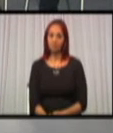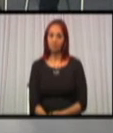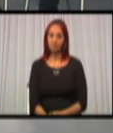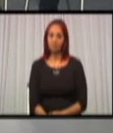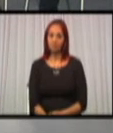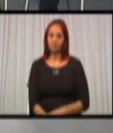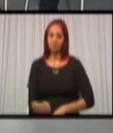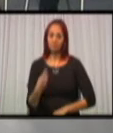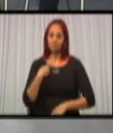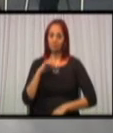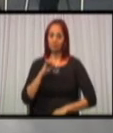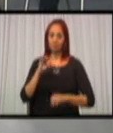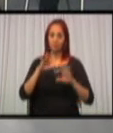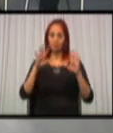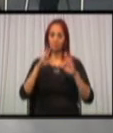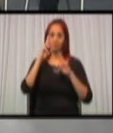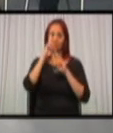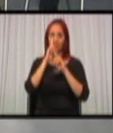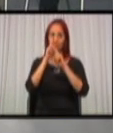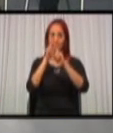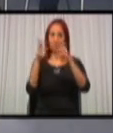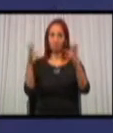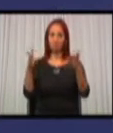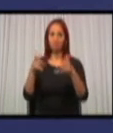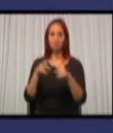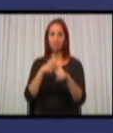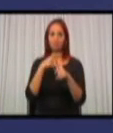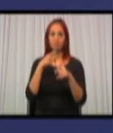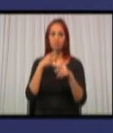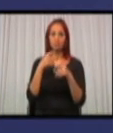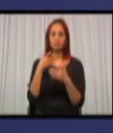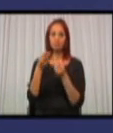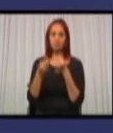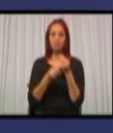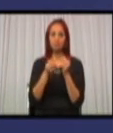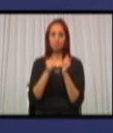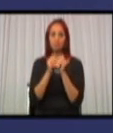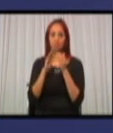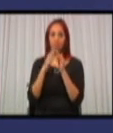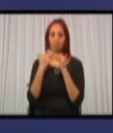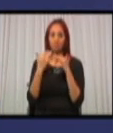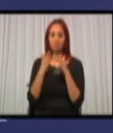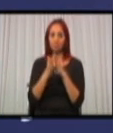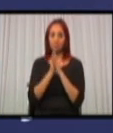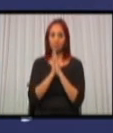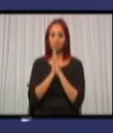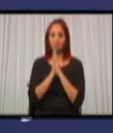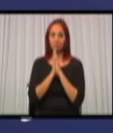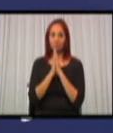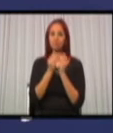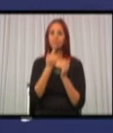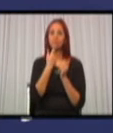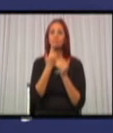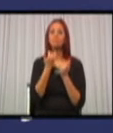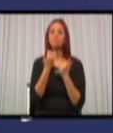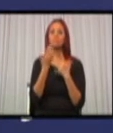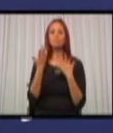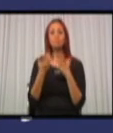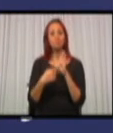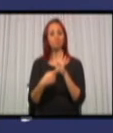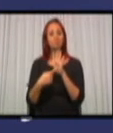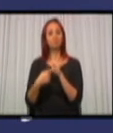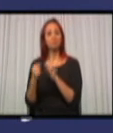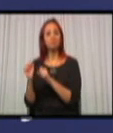la transparencia, la honestidad. Lo que primero vamos a hacer, porque el pueblo lo está pidiendo, es abrir los libros. Y ahorita la